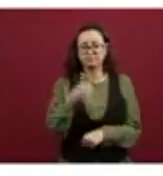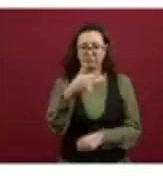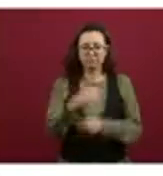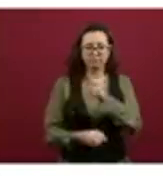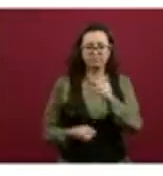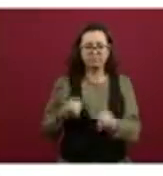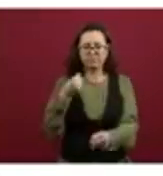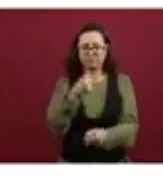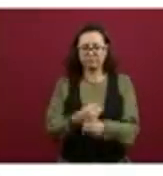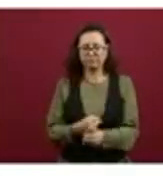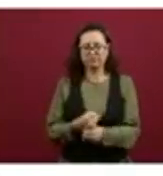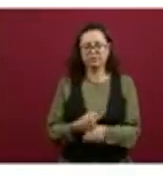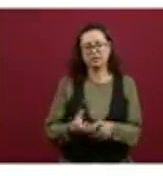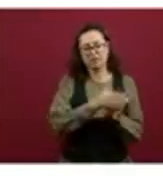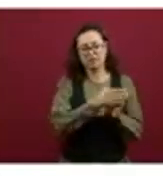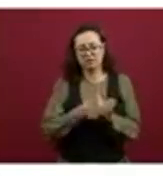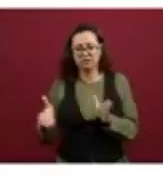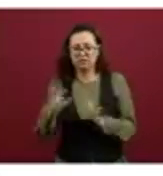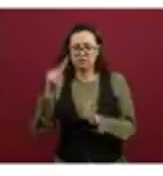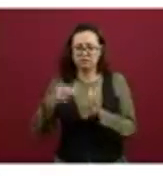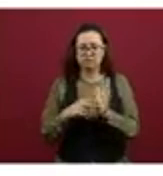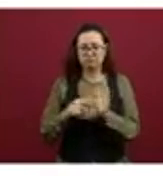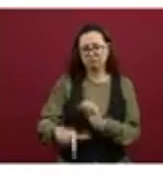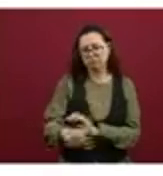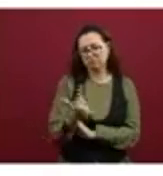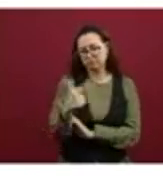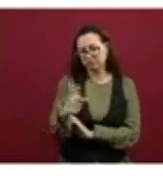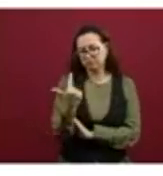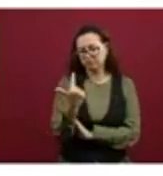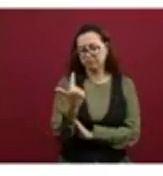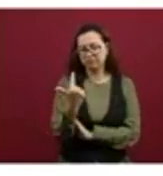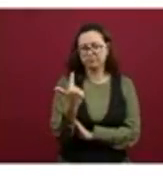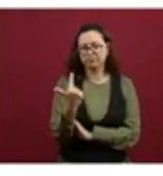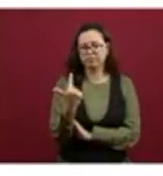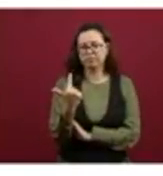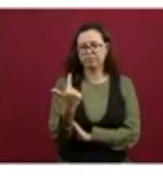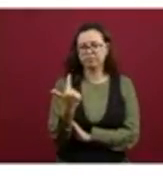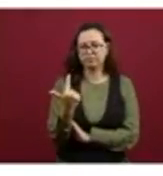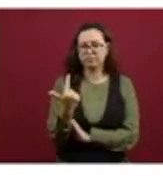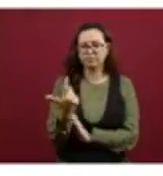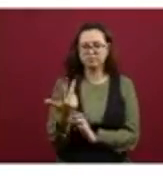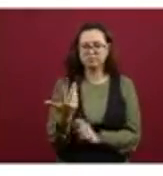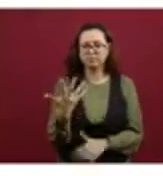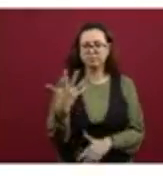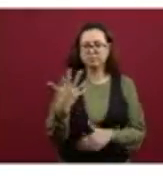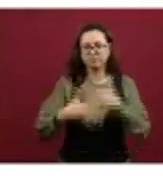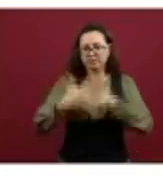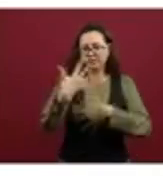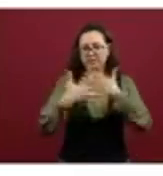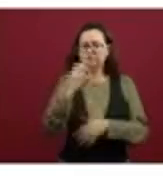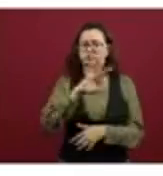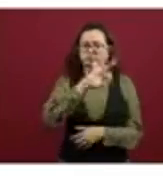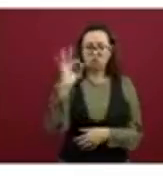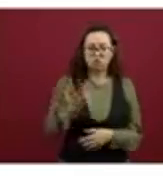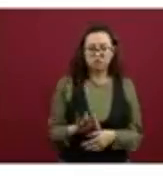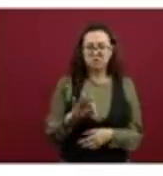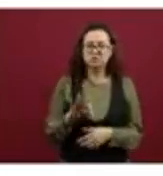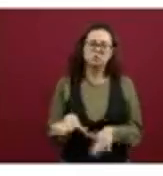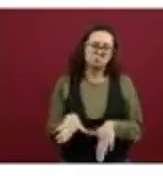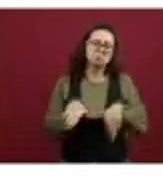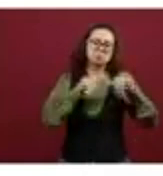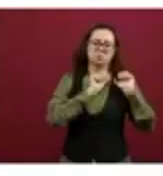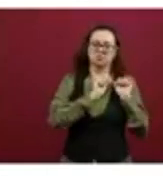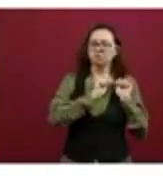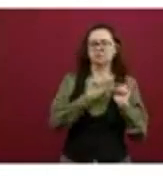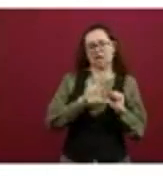2012, es que esta partecita, la parte del 15%, la parte más clara, ya no repite el